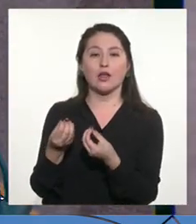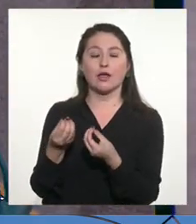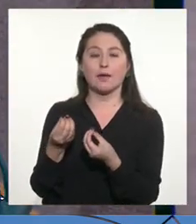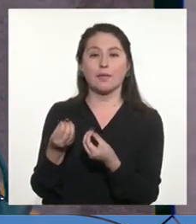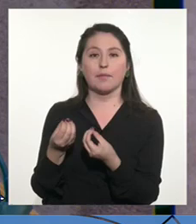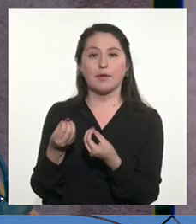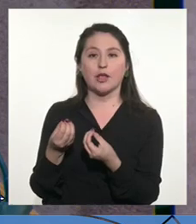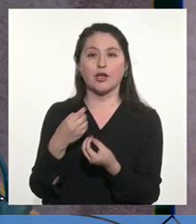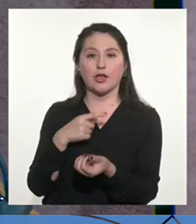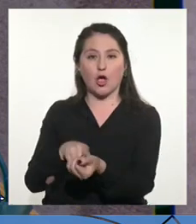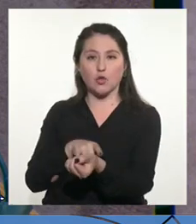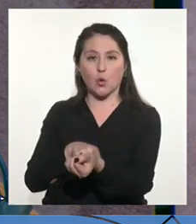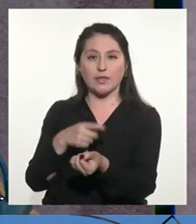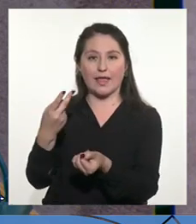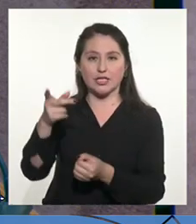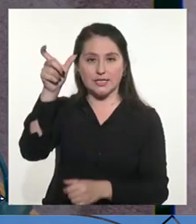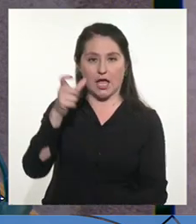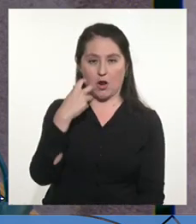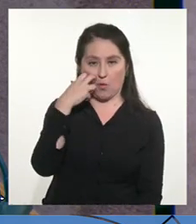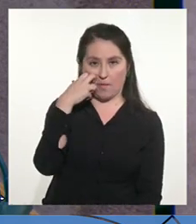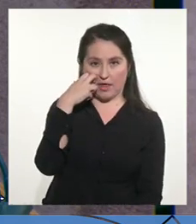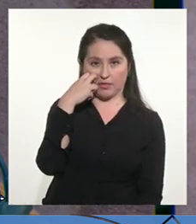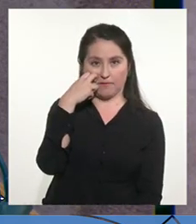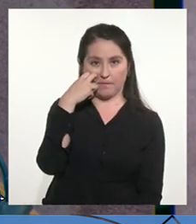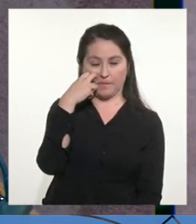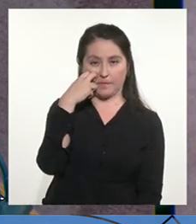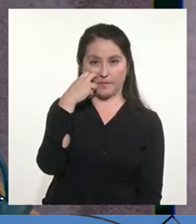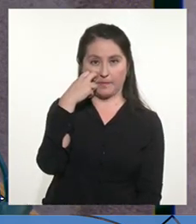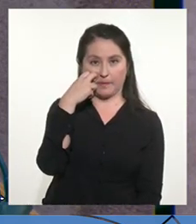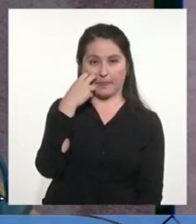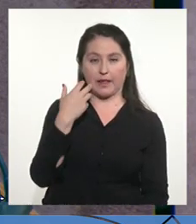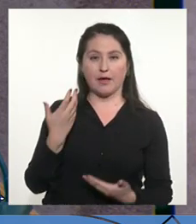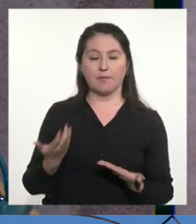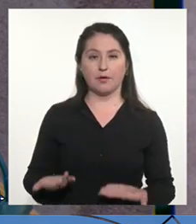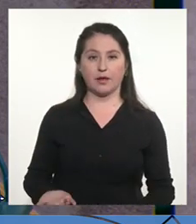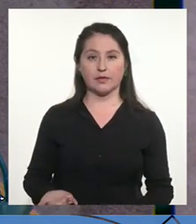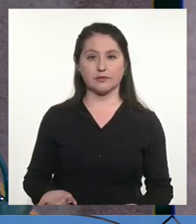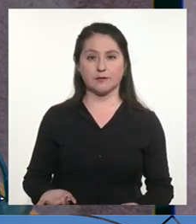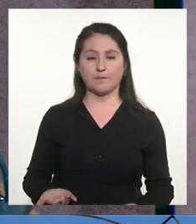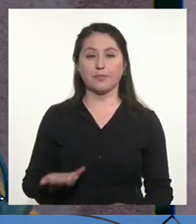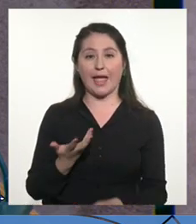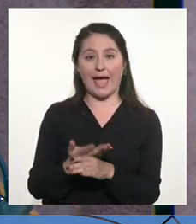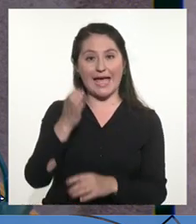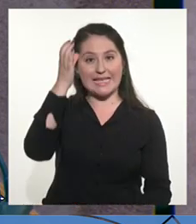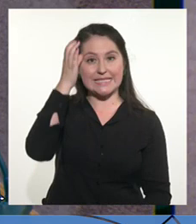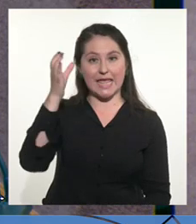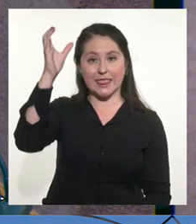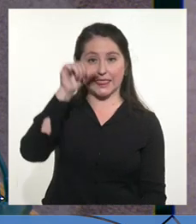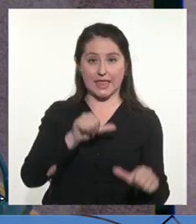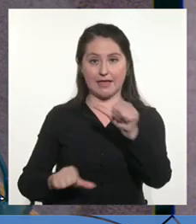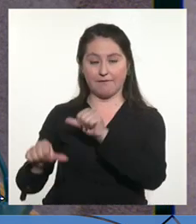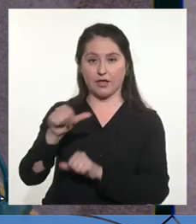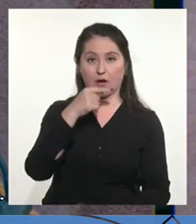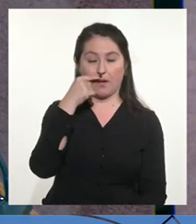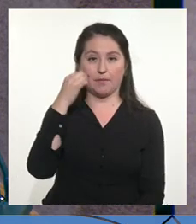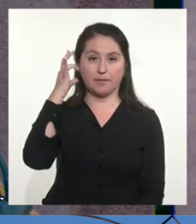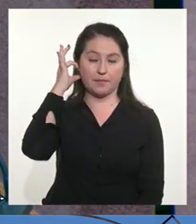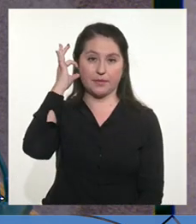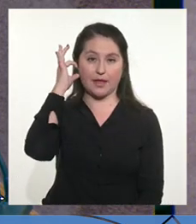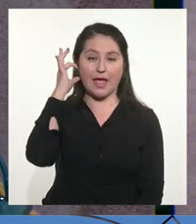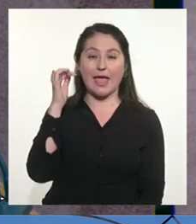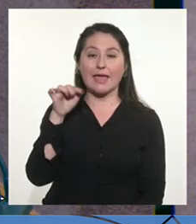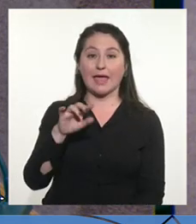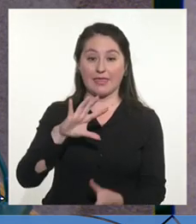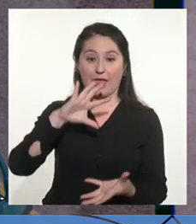son otros parámetros no sé por eso que hay científico y científica que en el